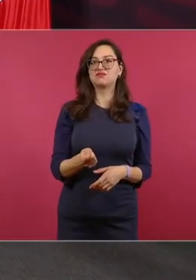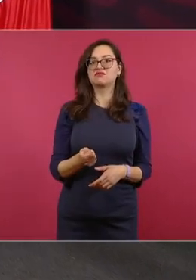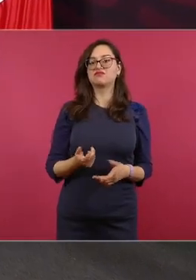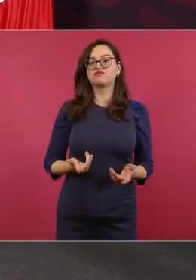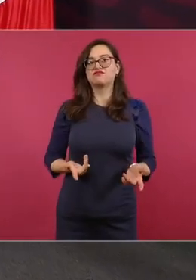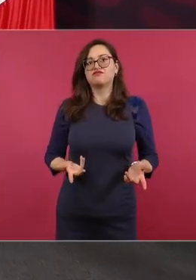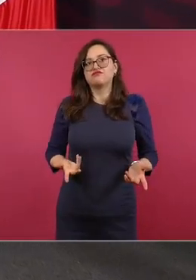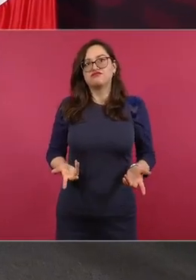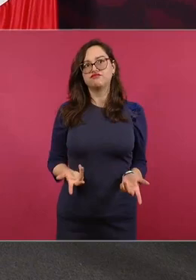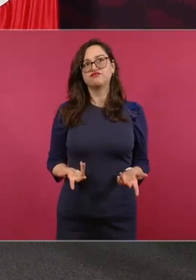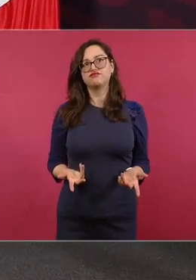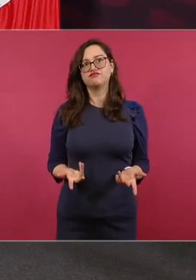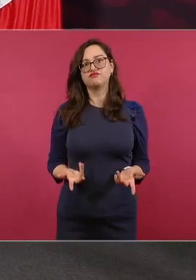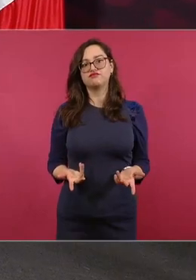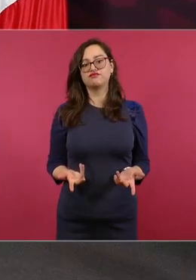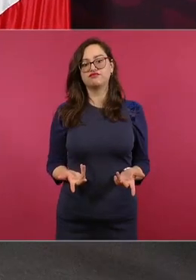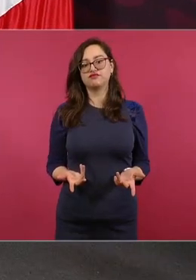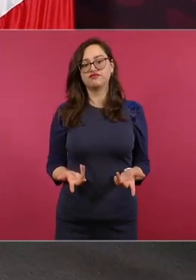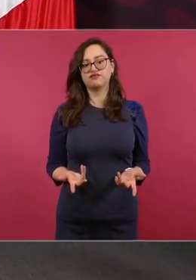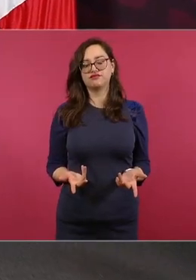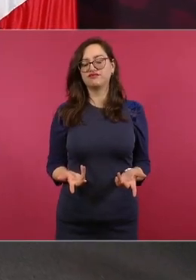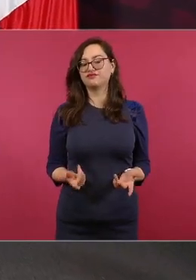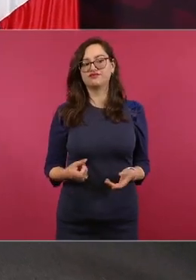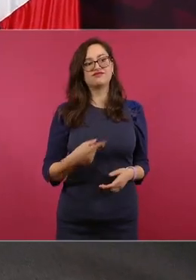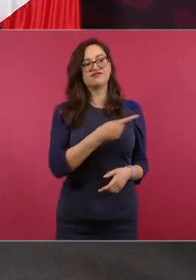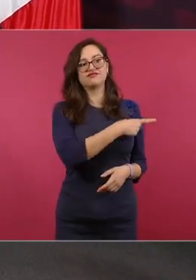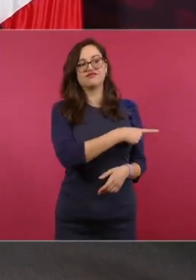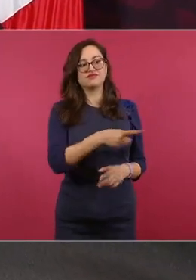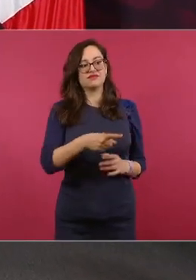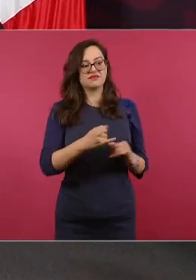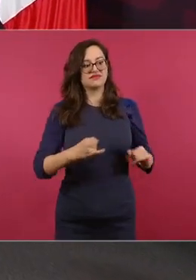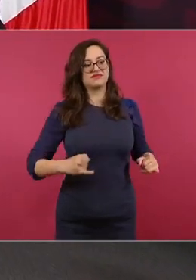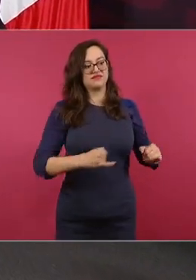en esencia eliminar